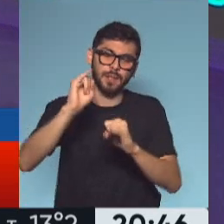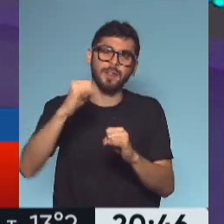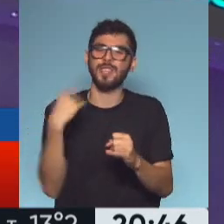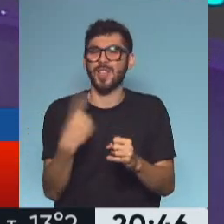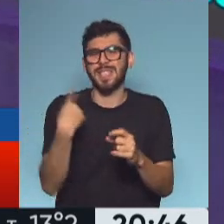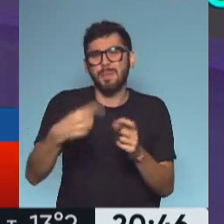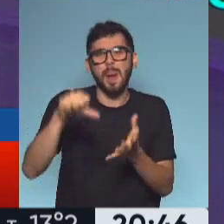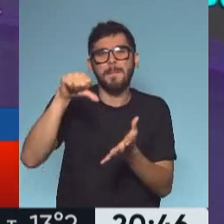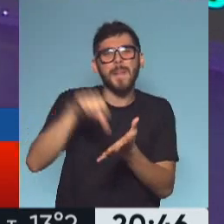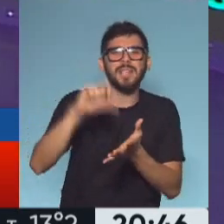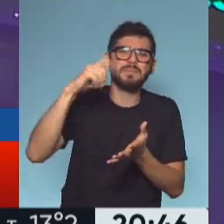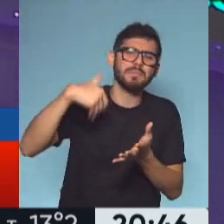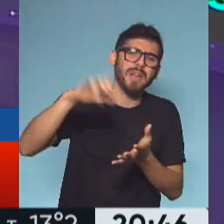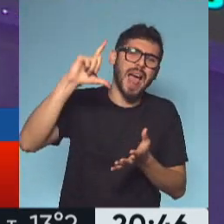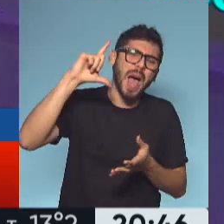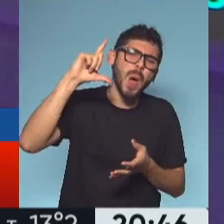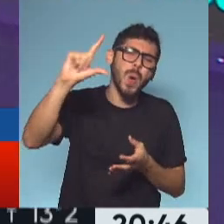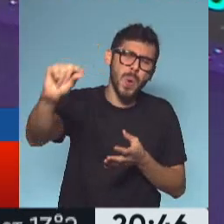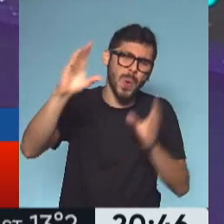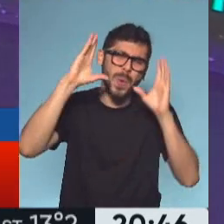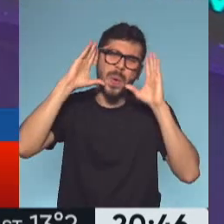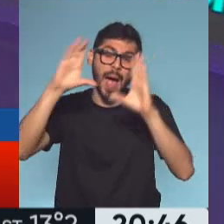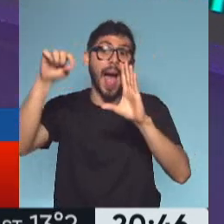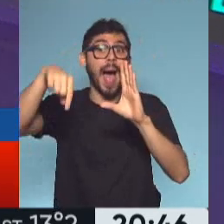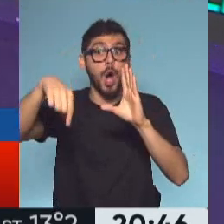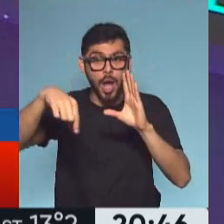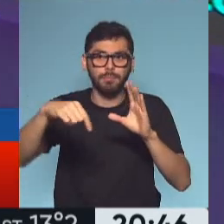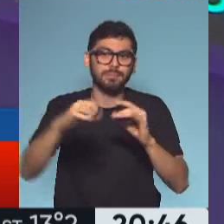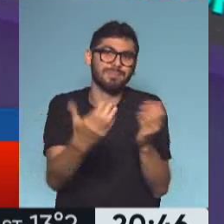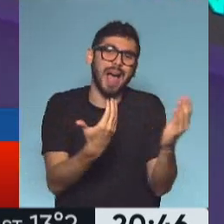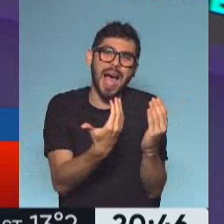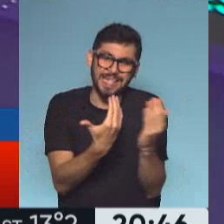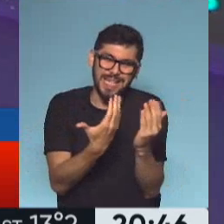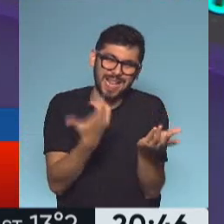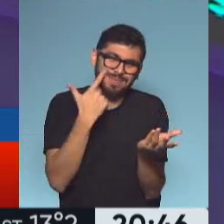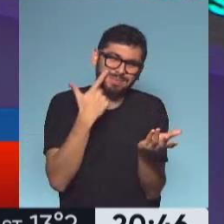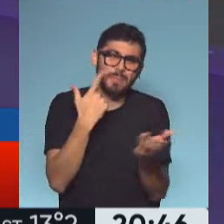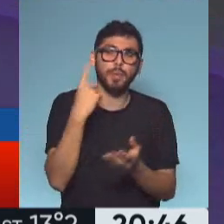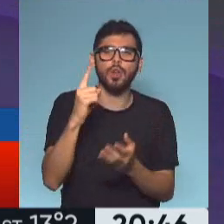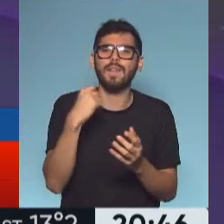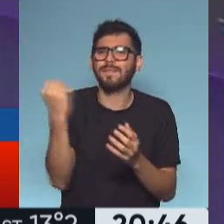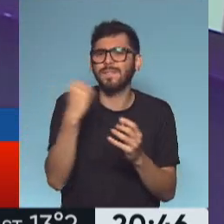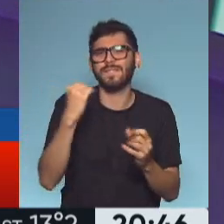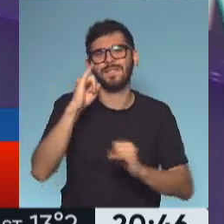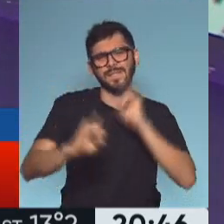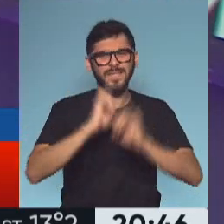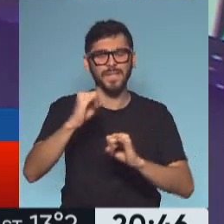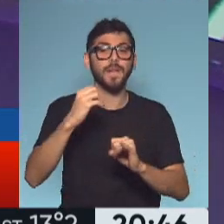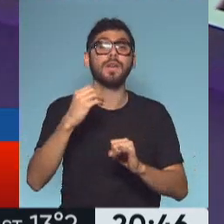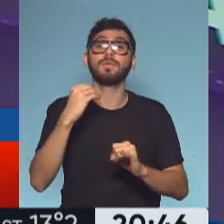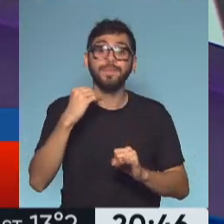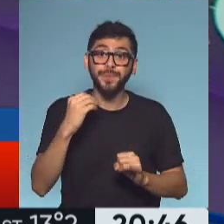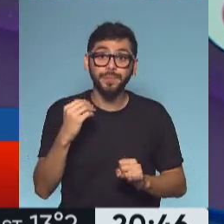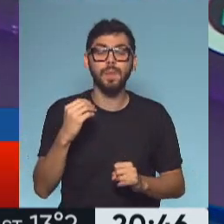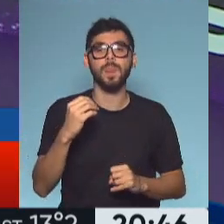tratamos países más lejanos, más distantes, en este caso tenemos más información, pero algunos datos que decidí compartir con ustedes. El tema, por